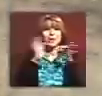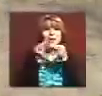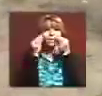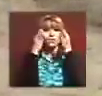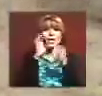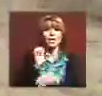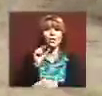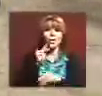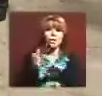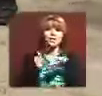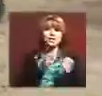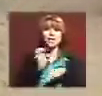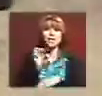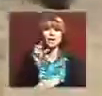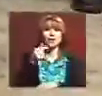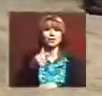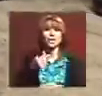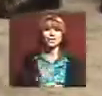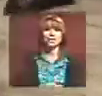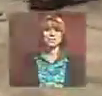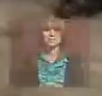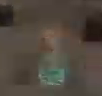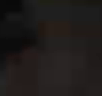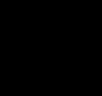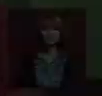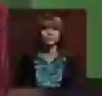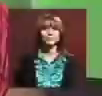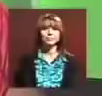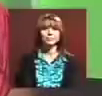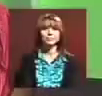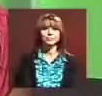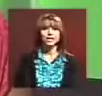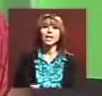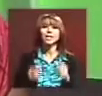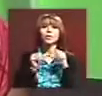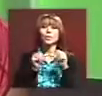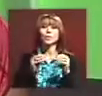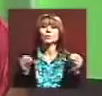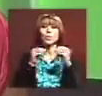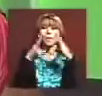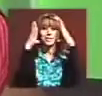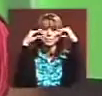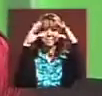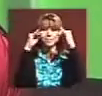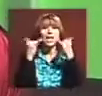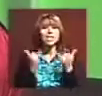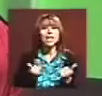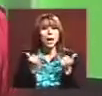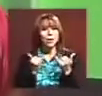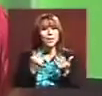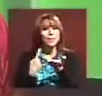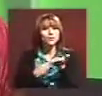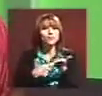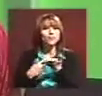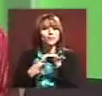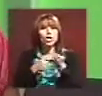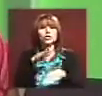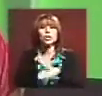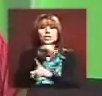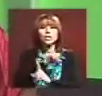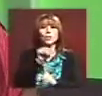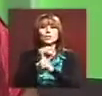Para Nexus, Edwin Gómez y Erika González. Y continuamos con más, y ahora vamos a analizar un poco sobre la situación